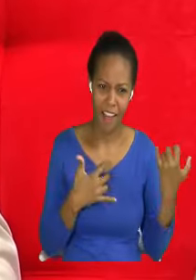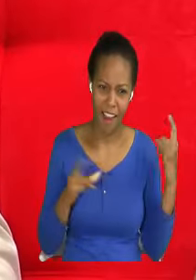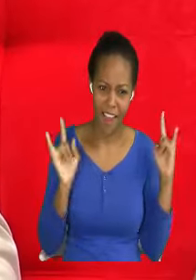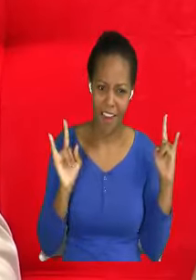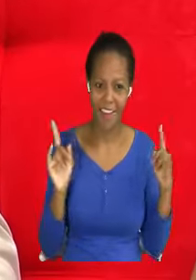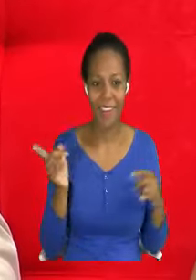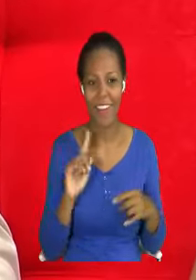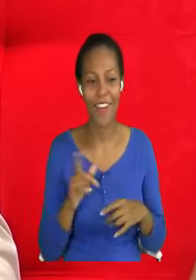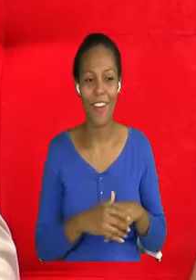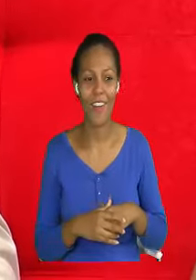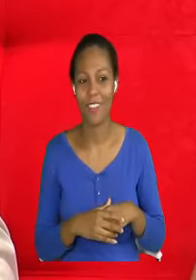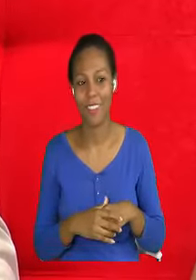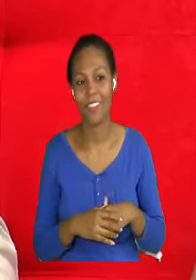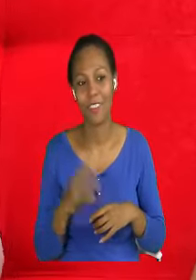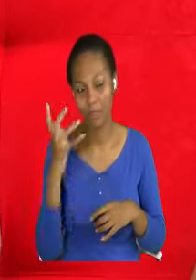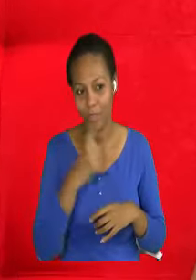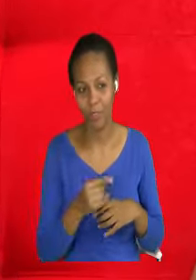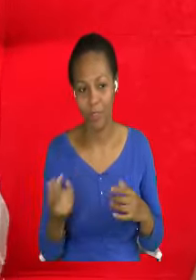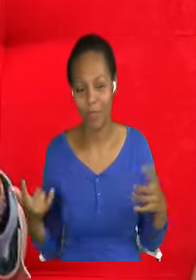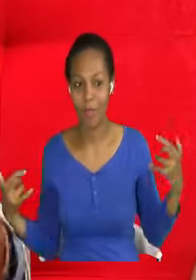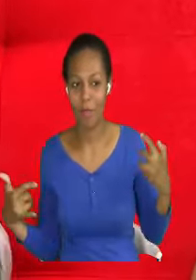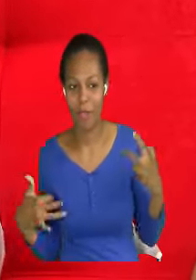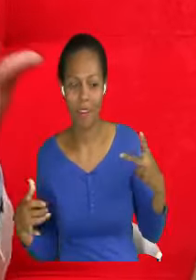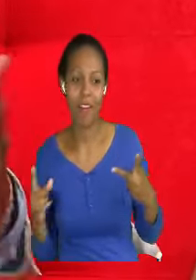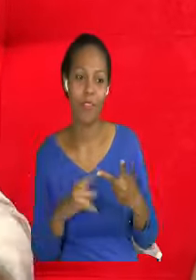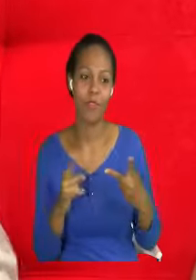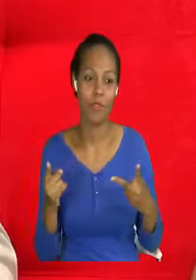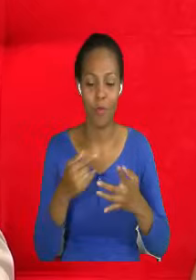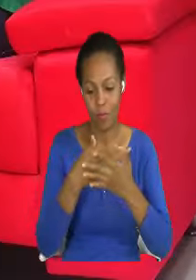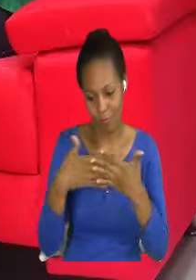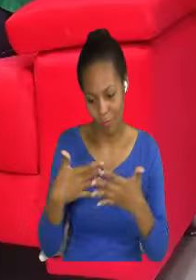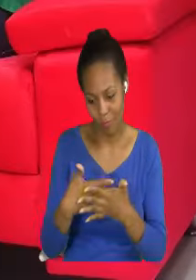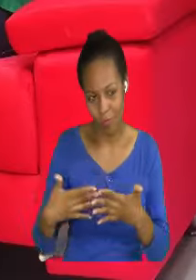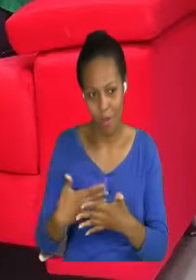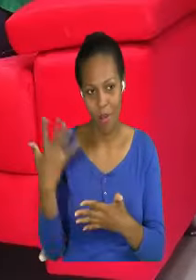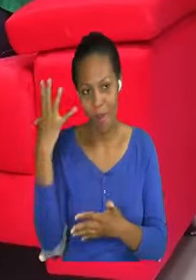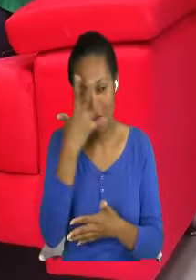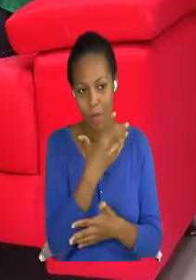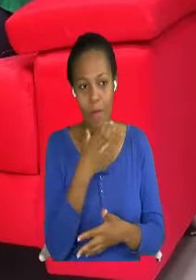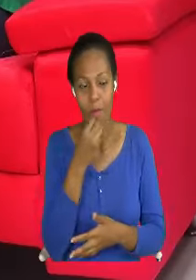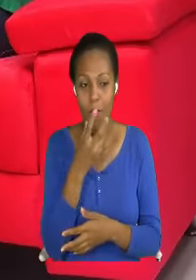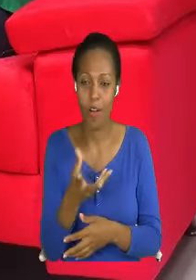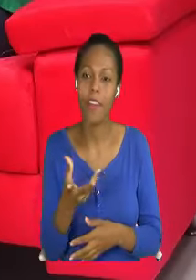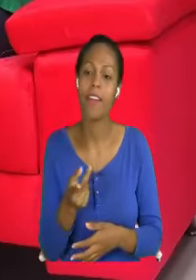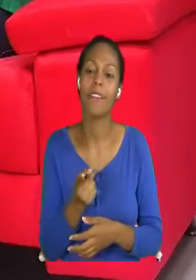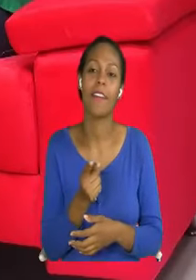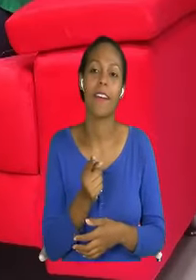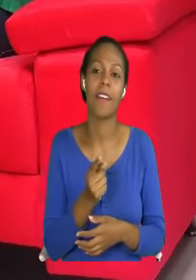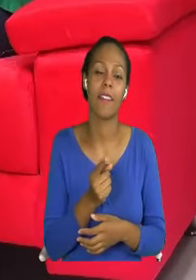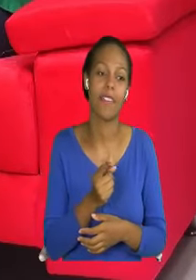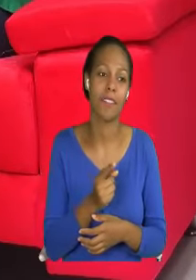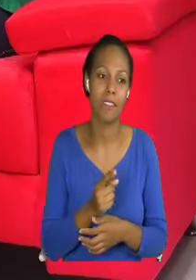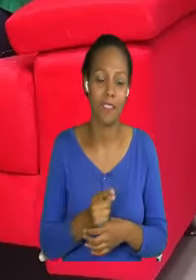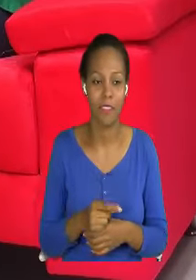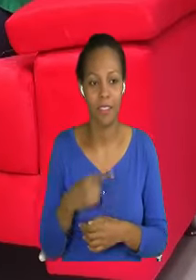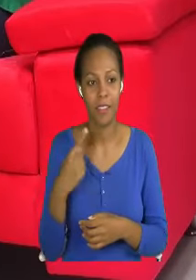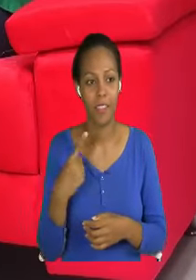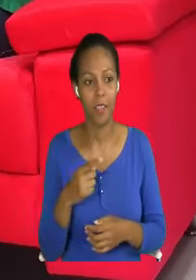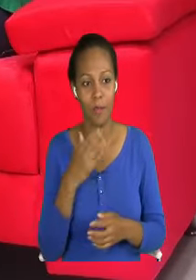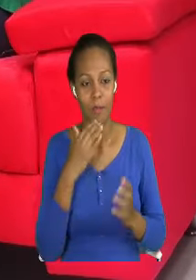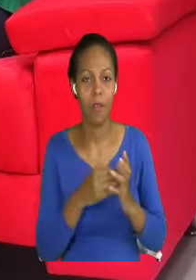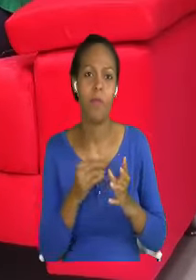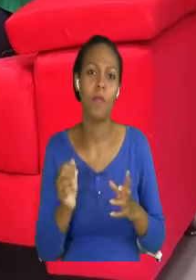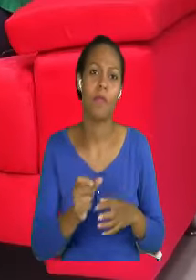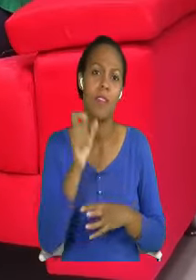trata de eso, se trata de hacer vallenato con letra, con contenido, y es una canción bien bonita que habla cuando uno tiene un amor